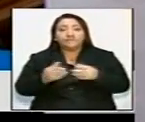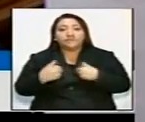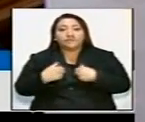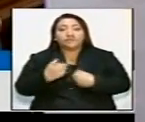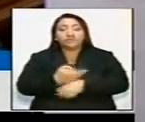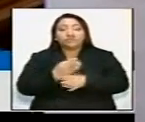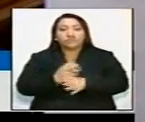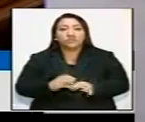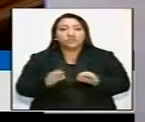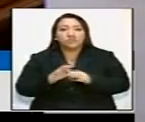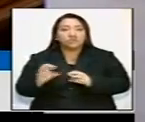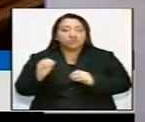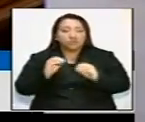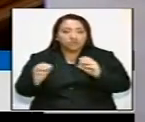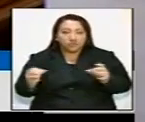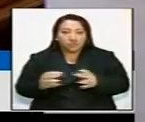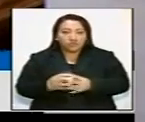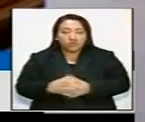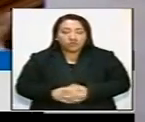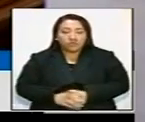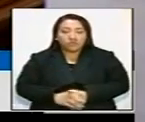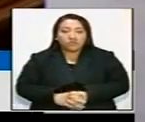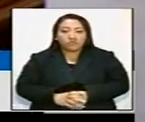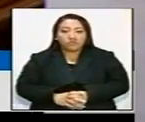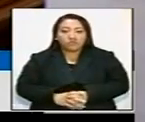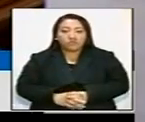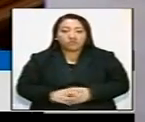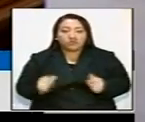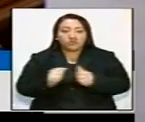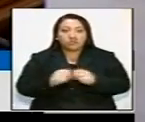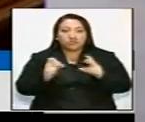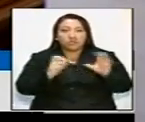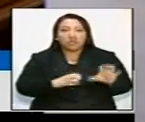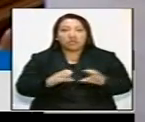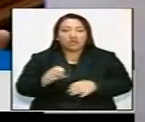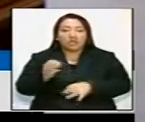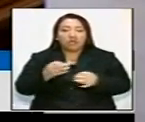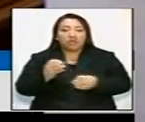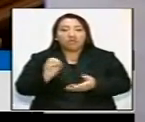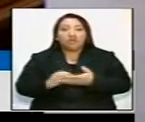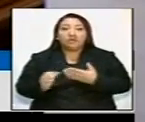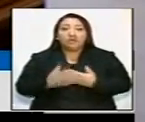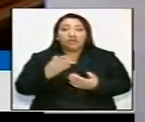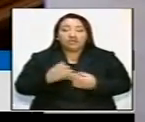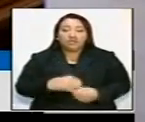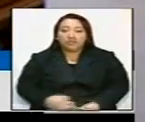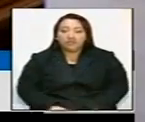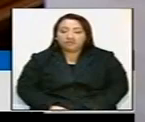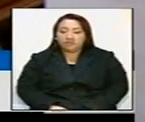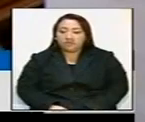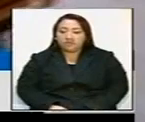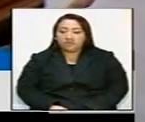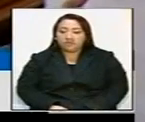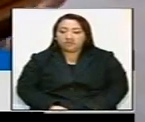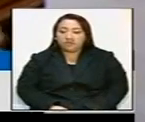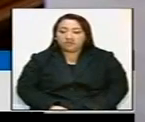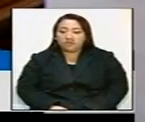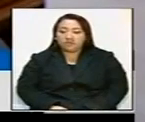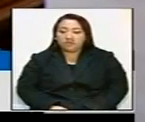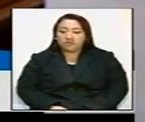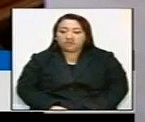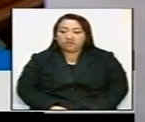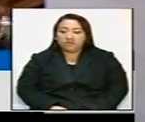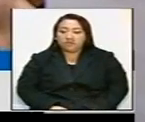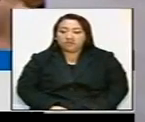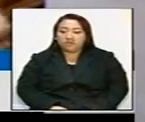la capacidad de ajustarse a la actividad económica fácilmente, pero sin necesidad